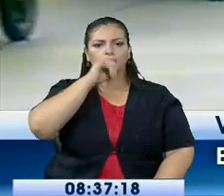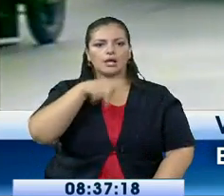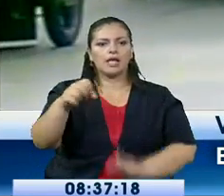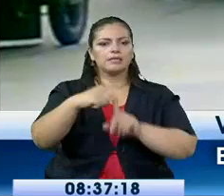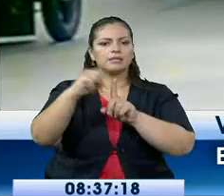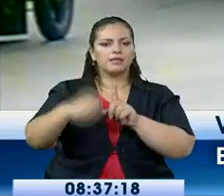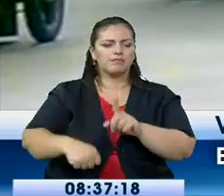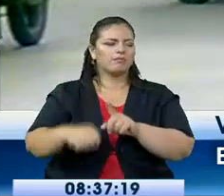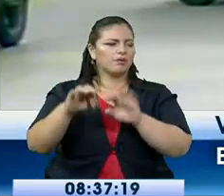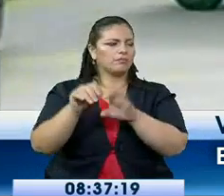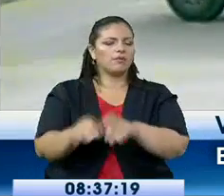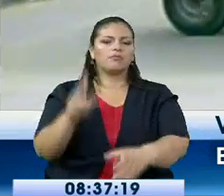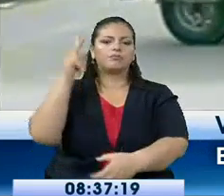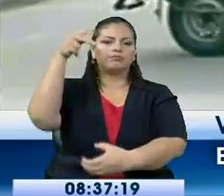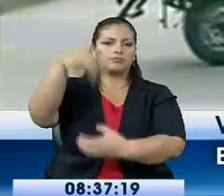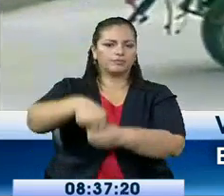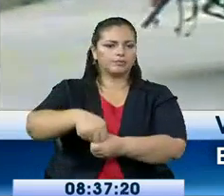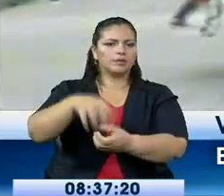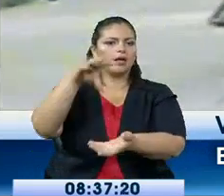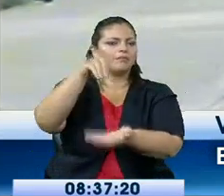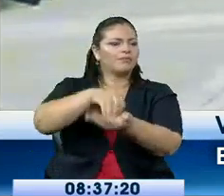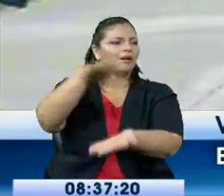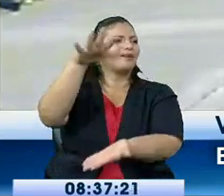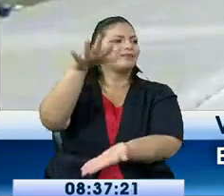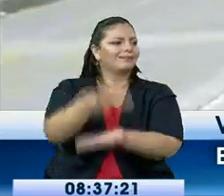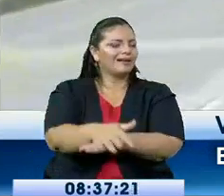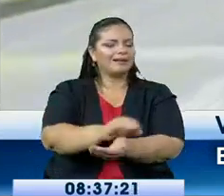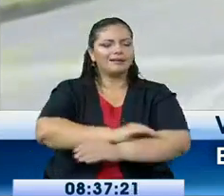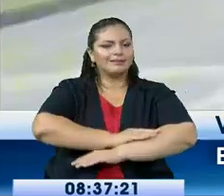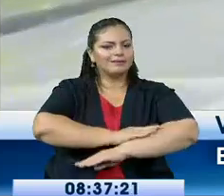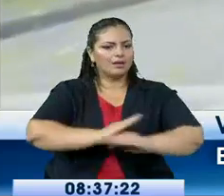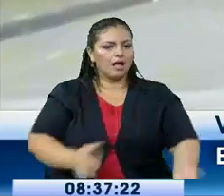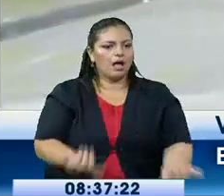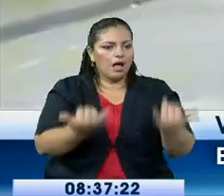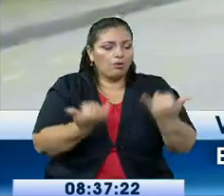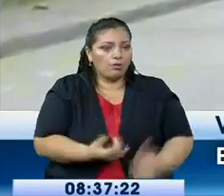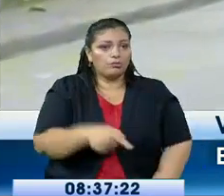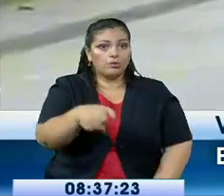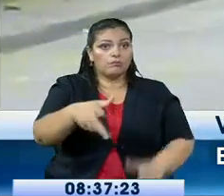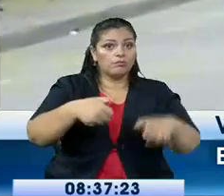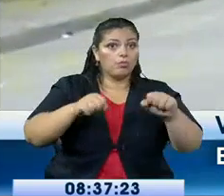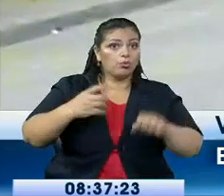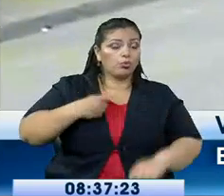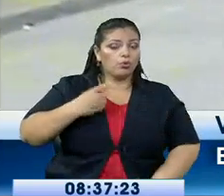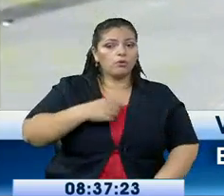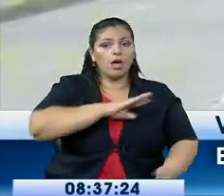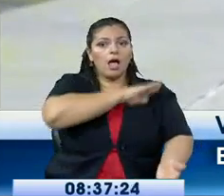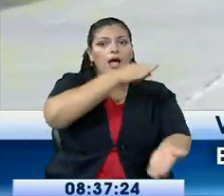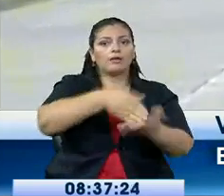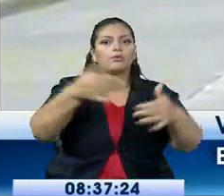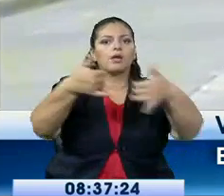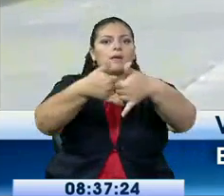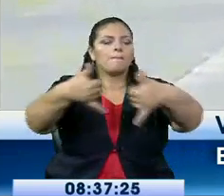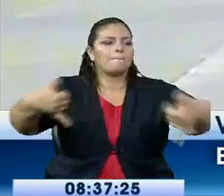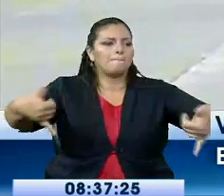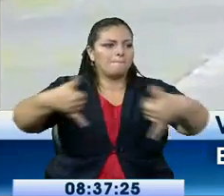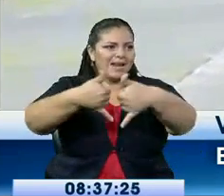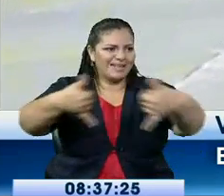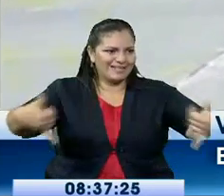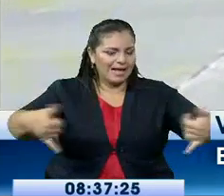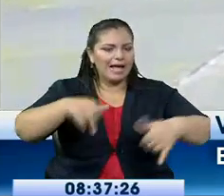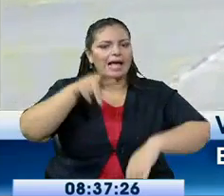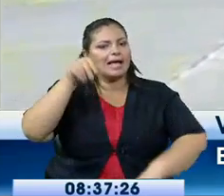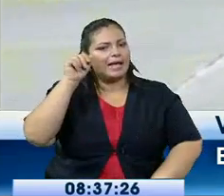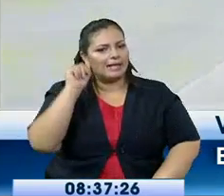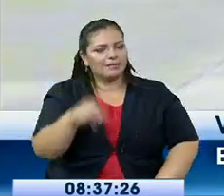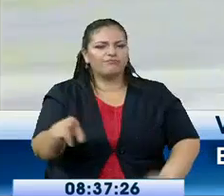que los dueños de las licencias de moto se acerquen a las diferentes concesionarias a que realicen la gestión de